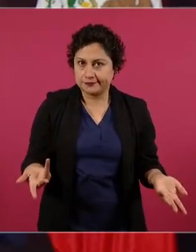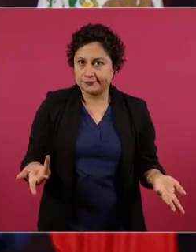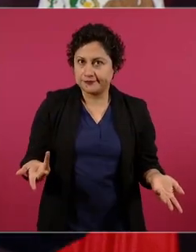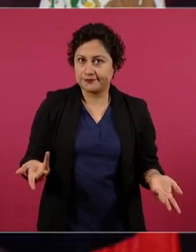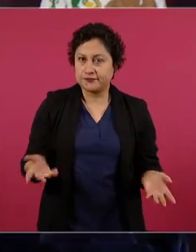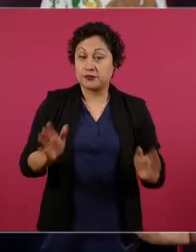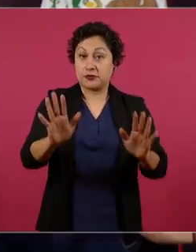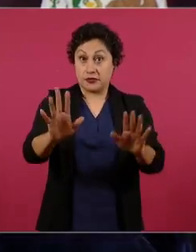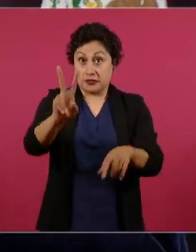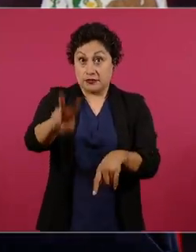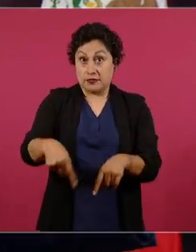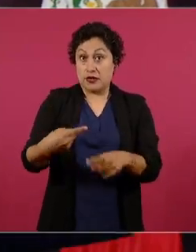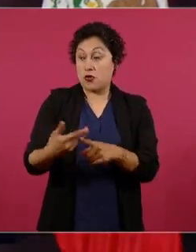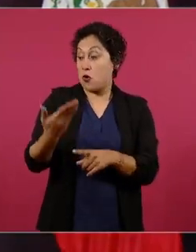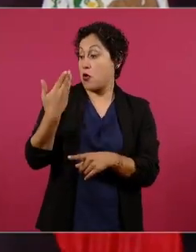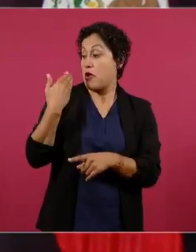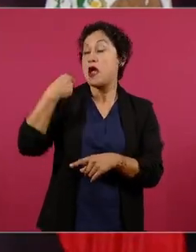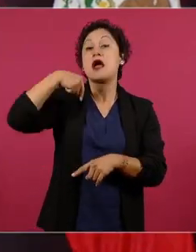habían aprobado